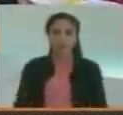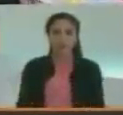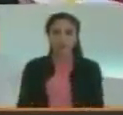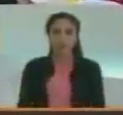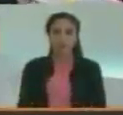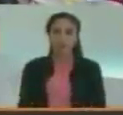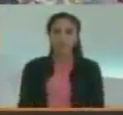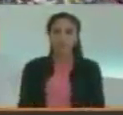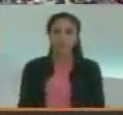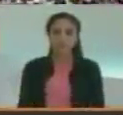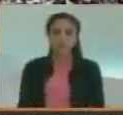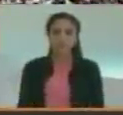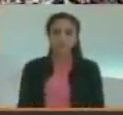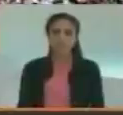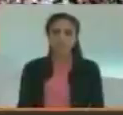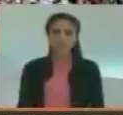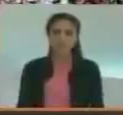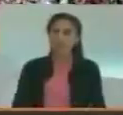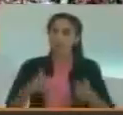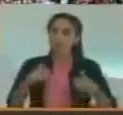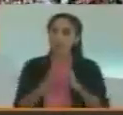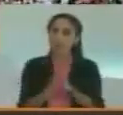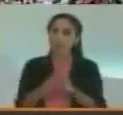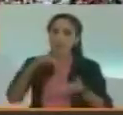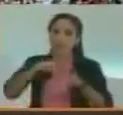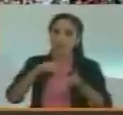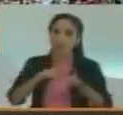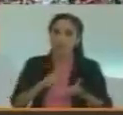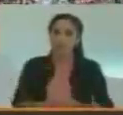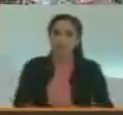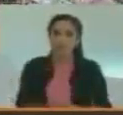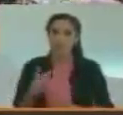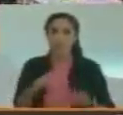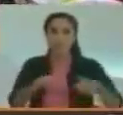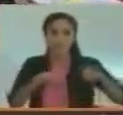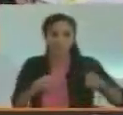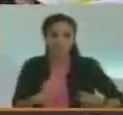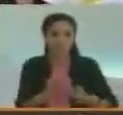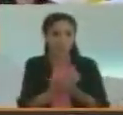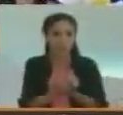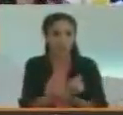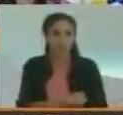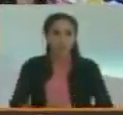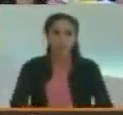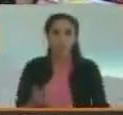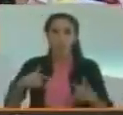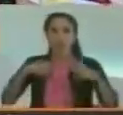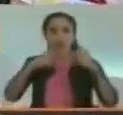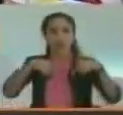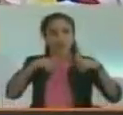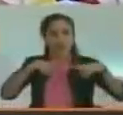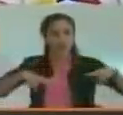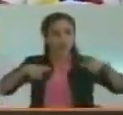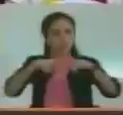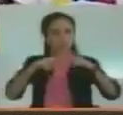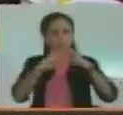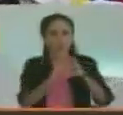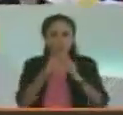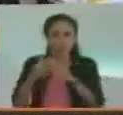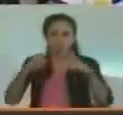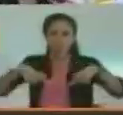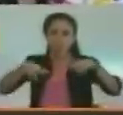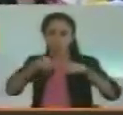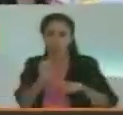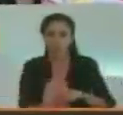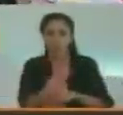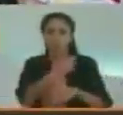Carabobo, vengo a pedirte desde mi corazón, aquí en medio de los barrios del sur, aquí en esta